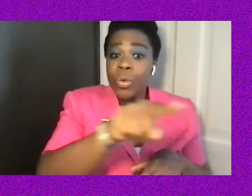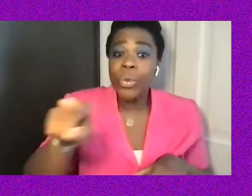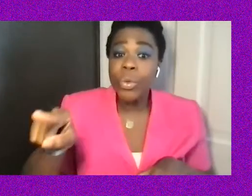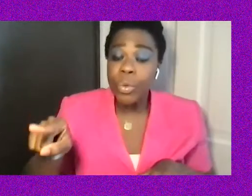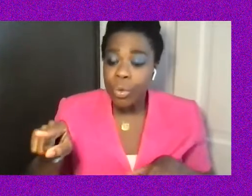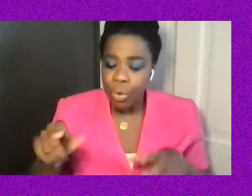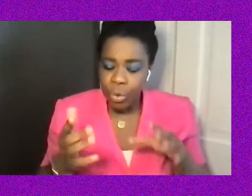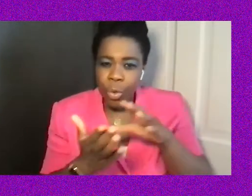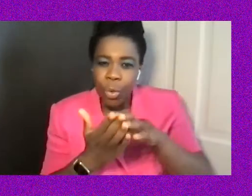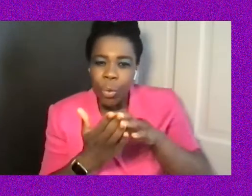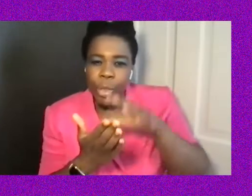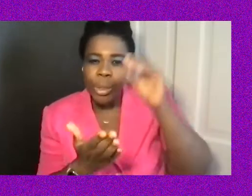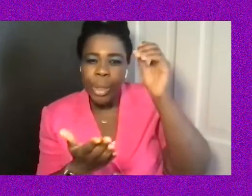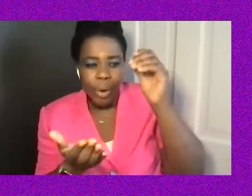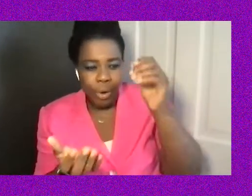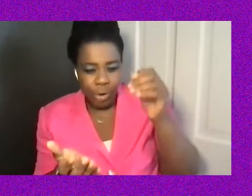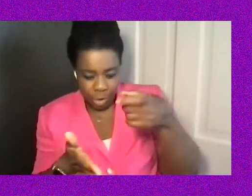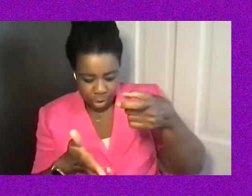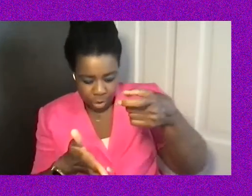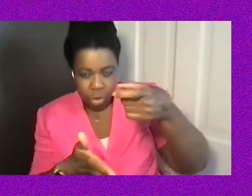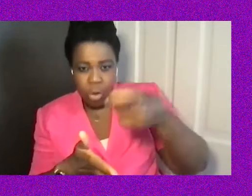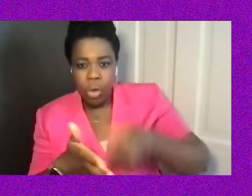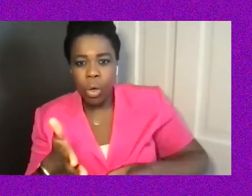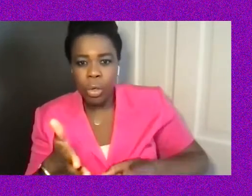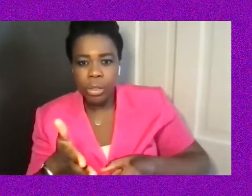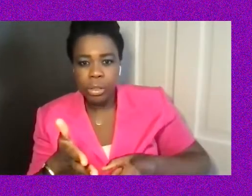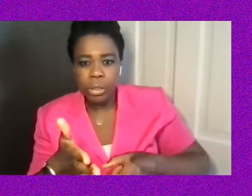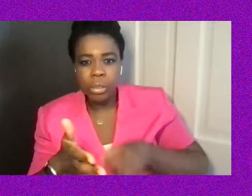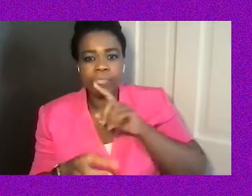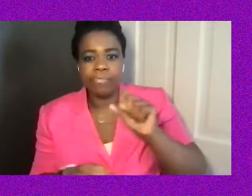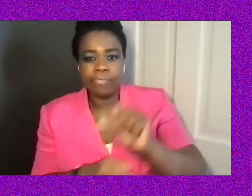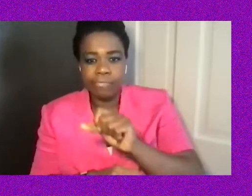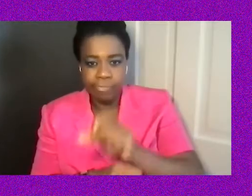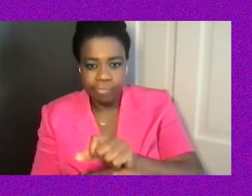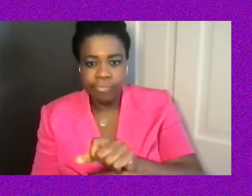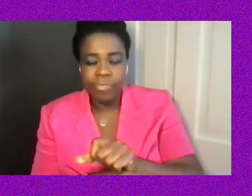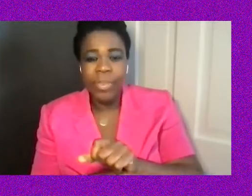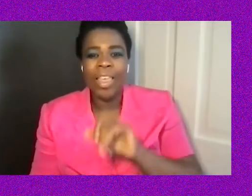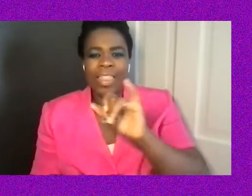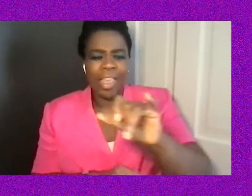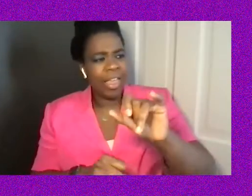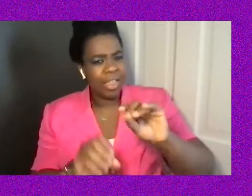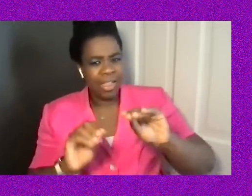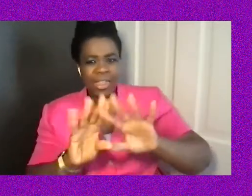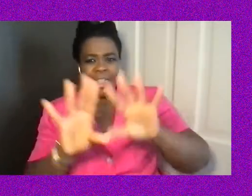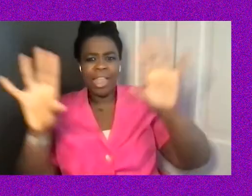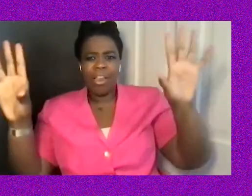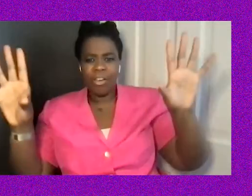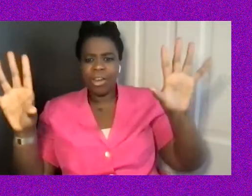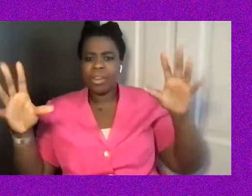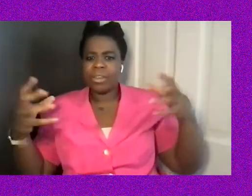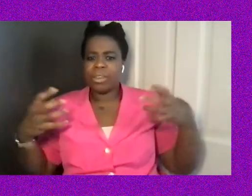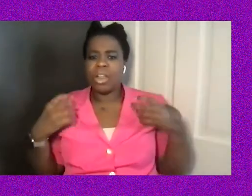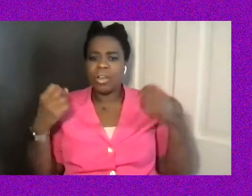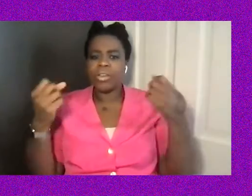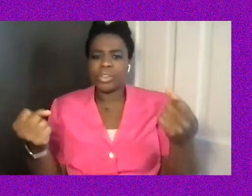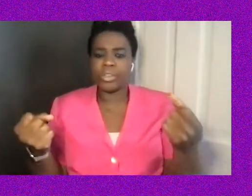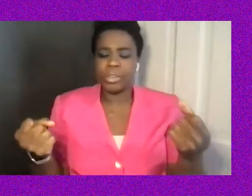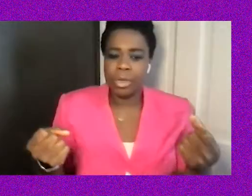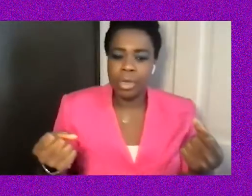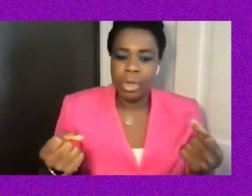decidido poner o enraizarse. Hemos aprendido el costo del compromiso, la